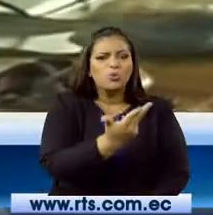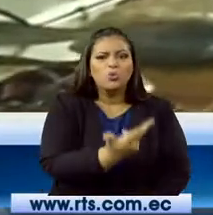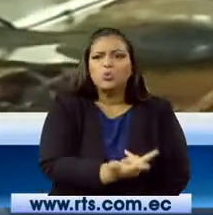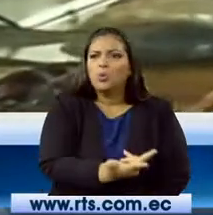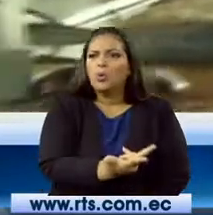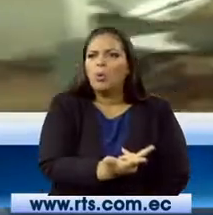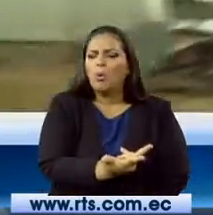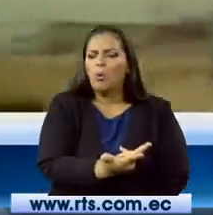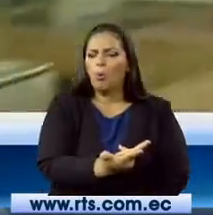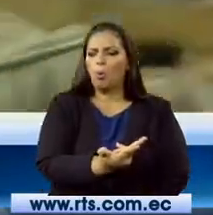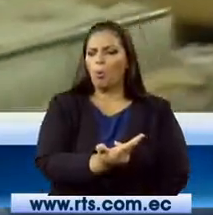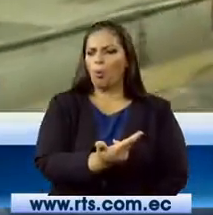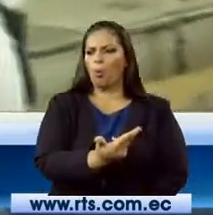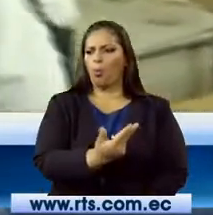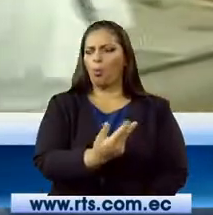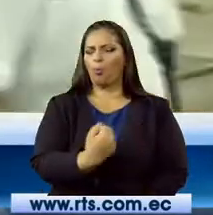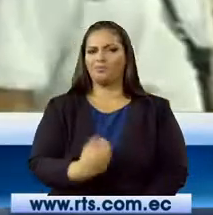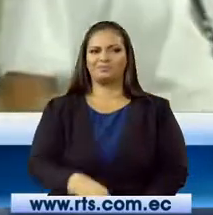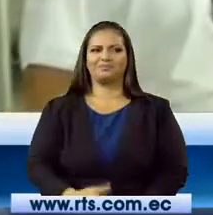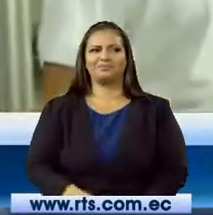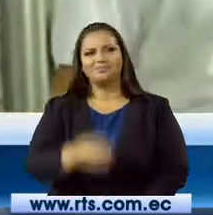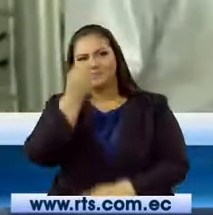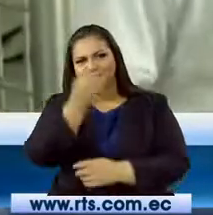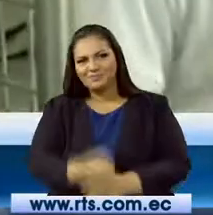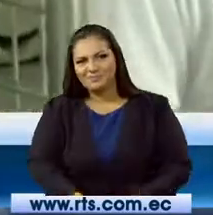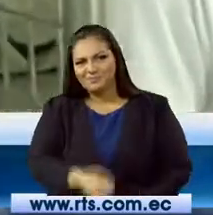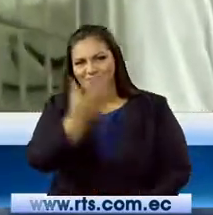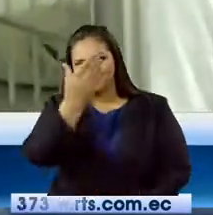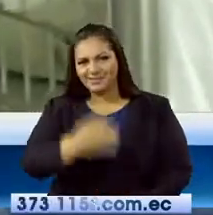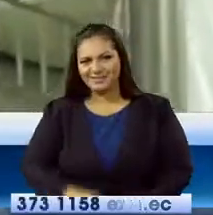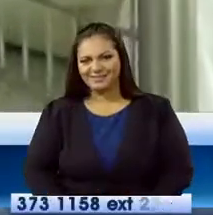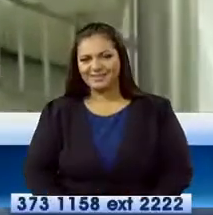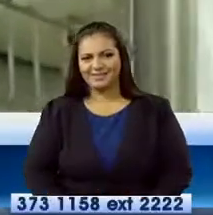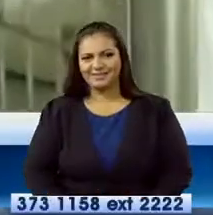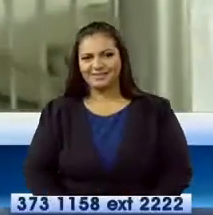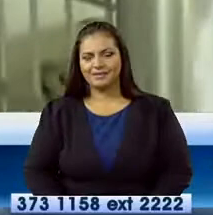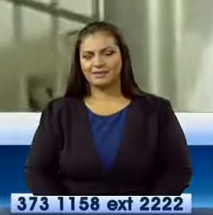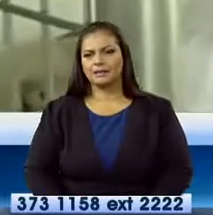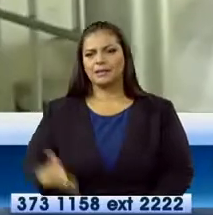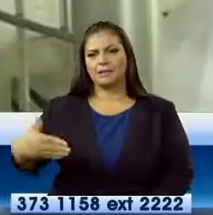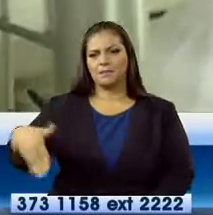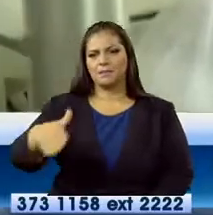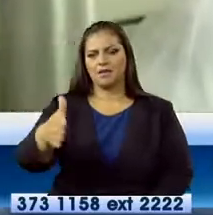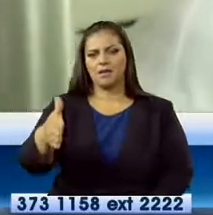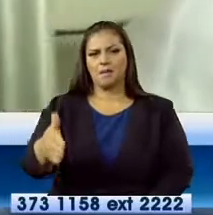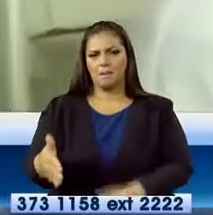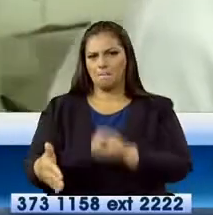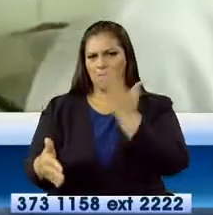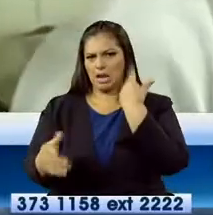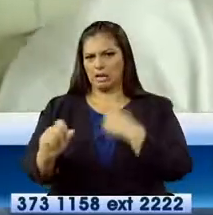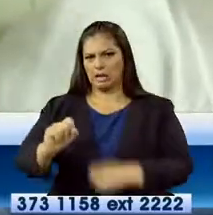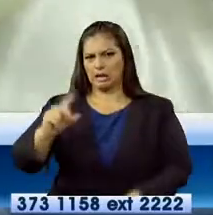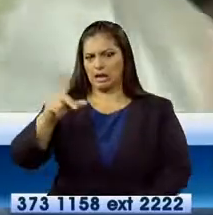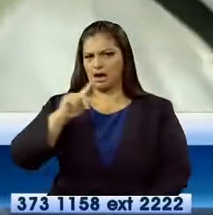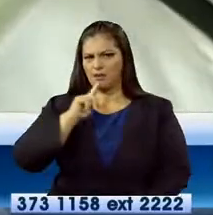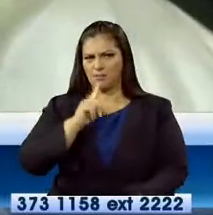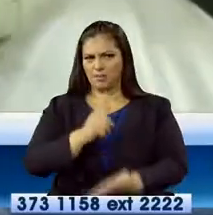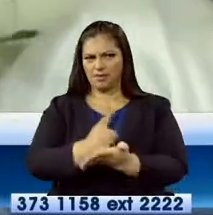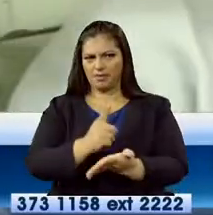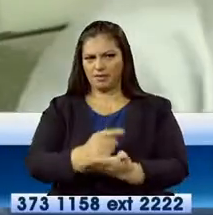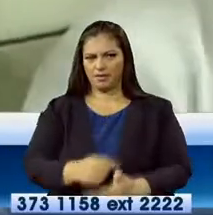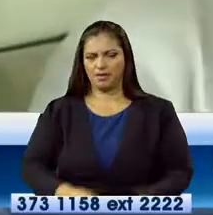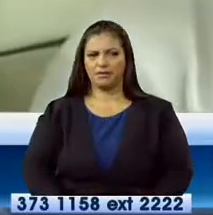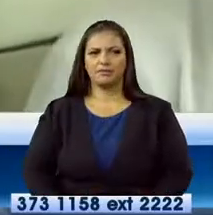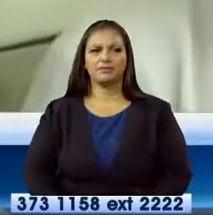necesitan. Señor, buenos días. Oiga, ¿cómo están? Me dicen que la pesca blanca ha subido como que un poco, tal vez por la luna. Me dicen que por la luna.